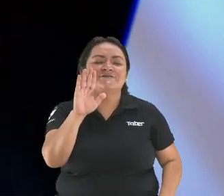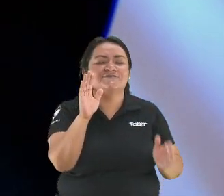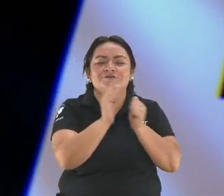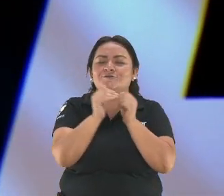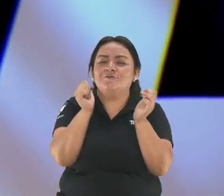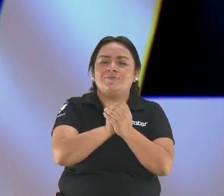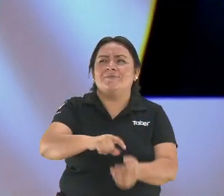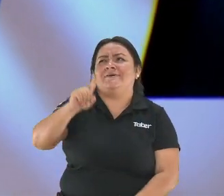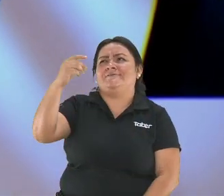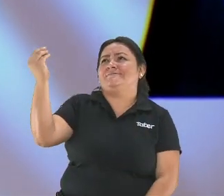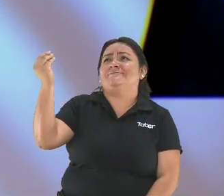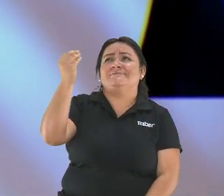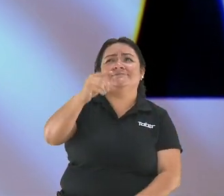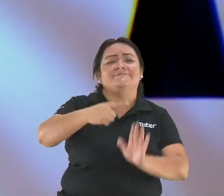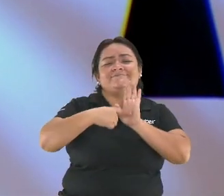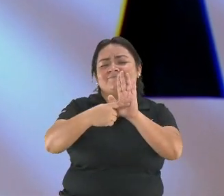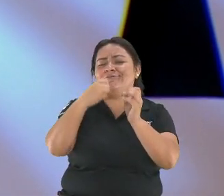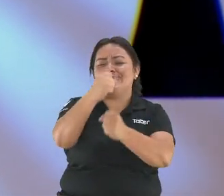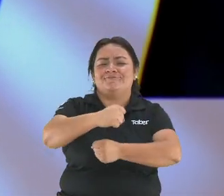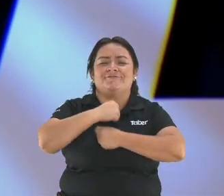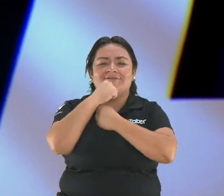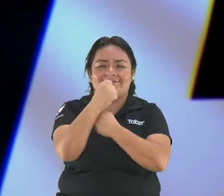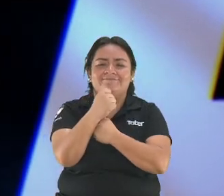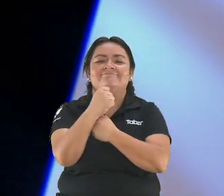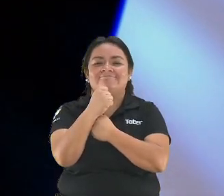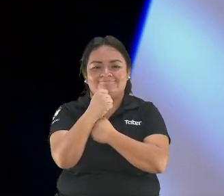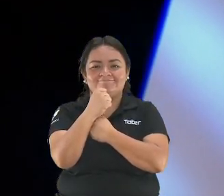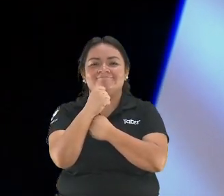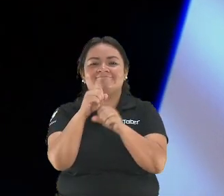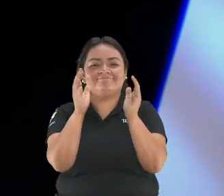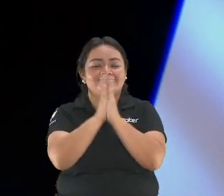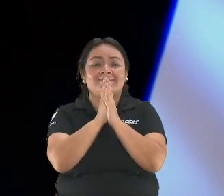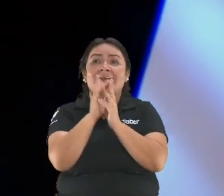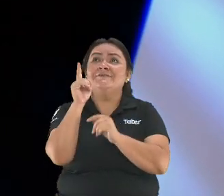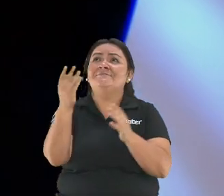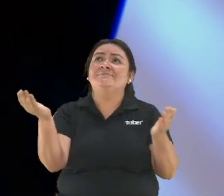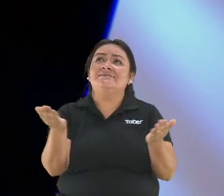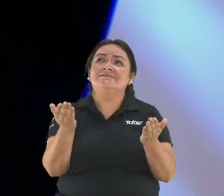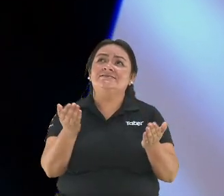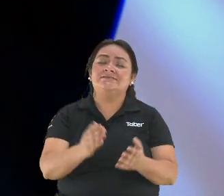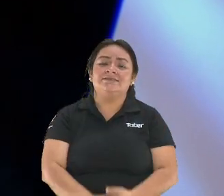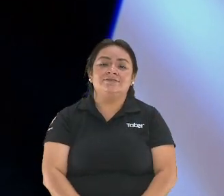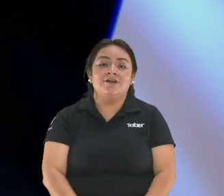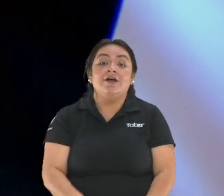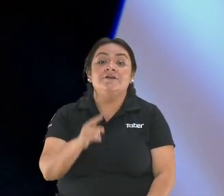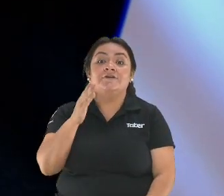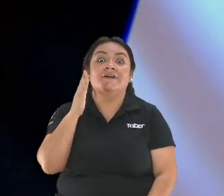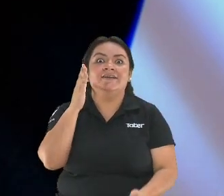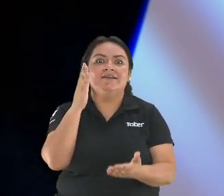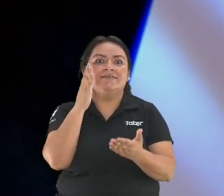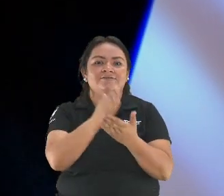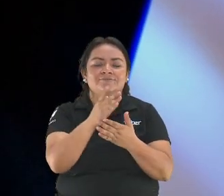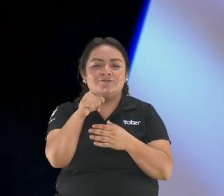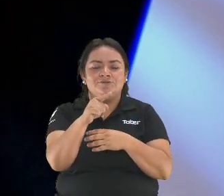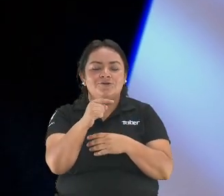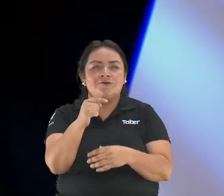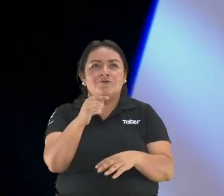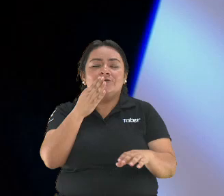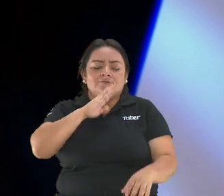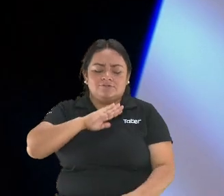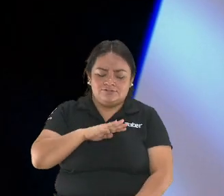yo se va a manifestar dios va a hacer al dolor y adiós y va a llegar al punto donde tu